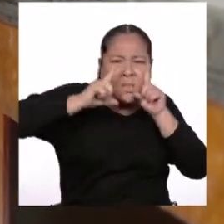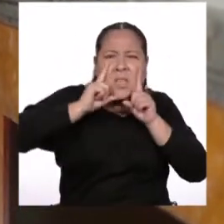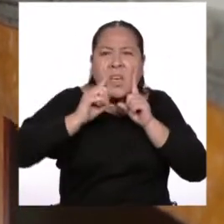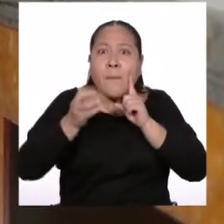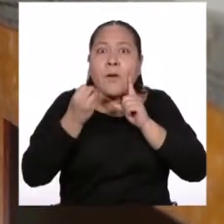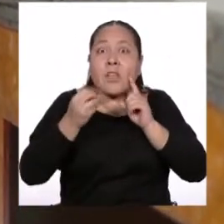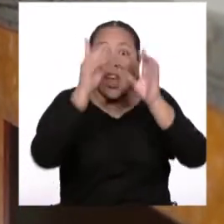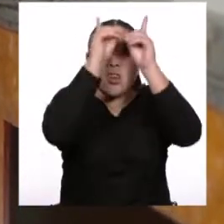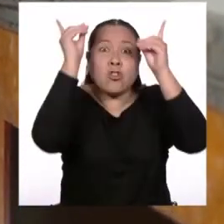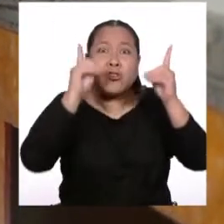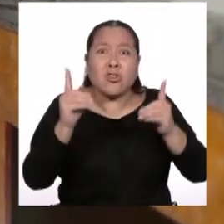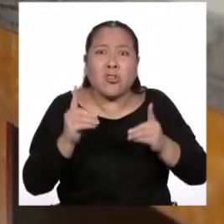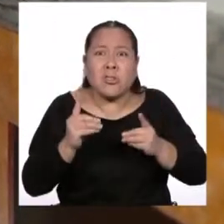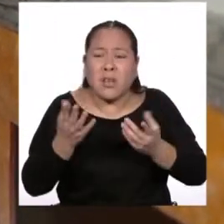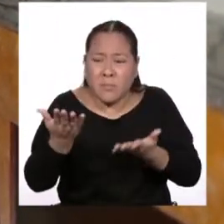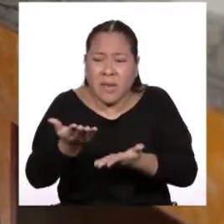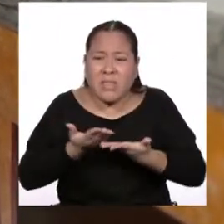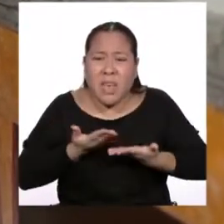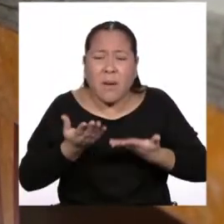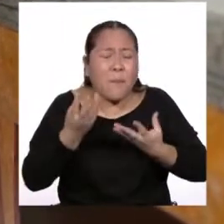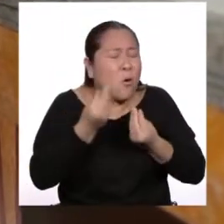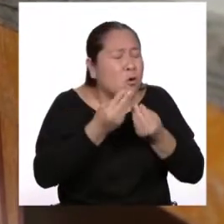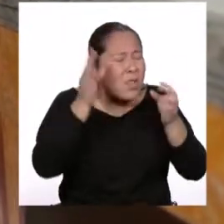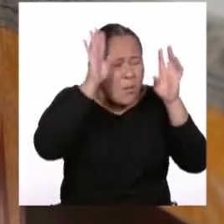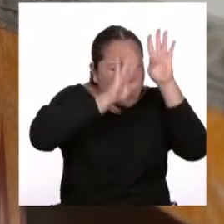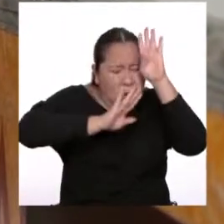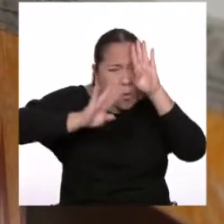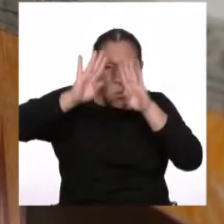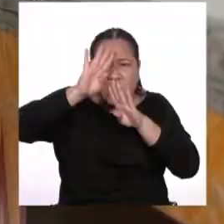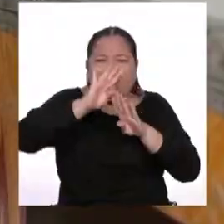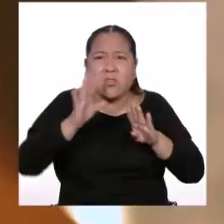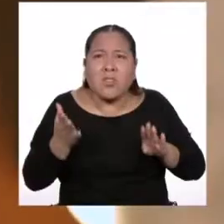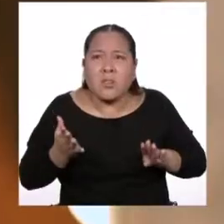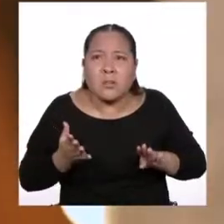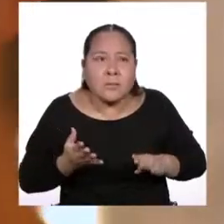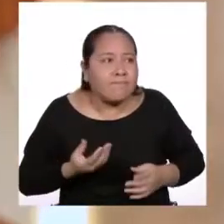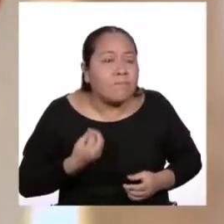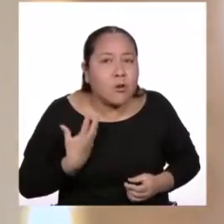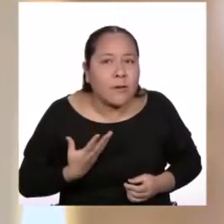los dioses aún me otorgan malas preocupaciones, puesto que